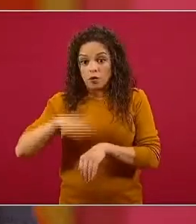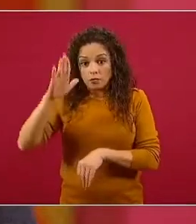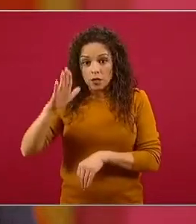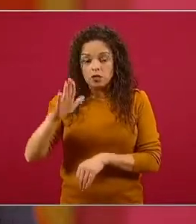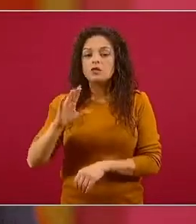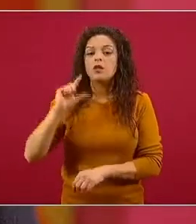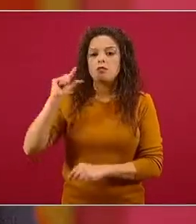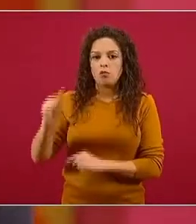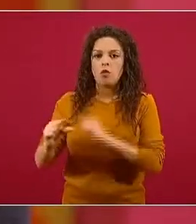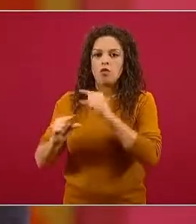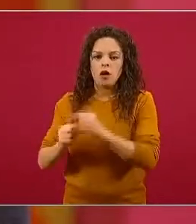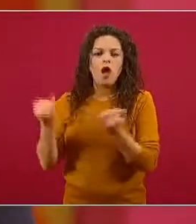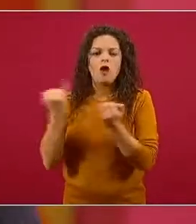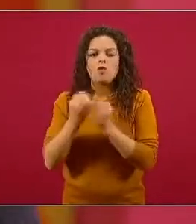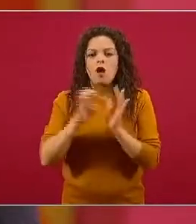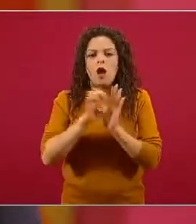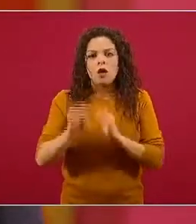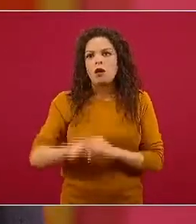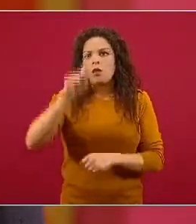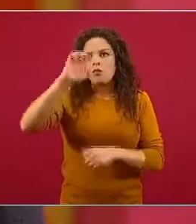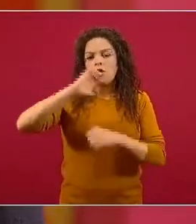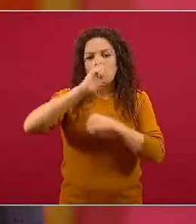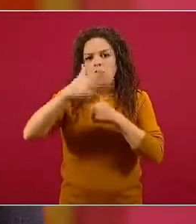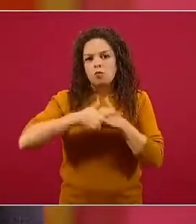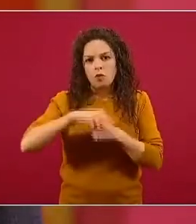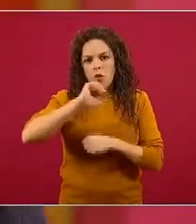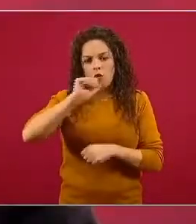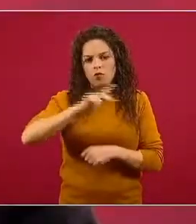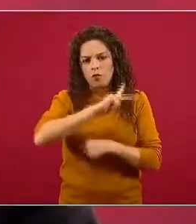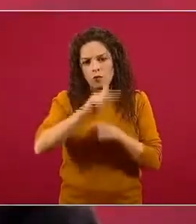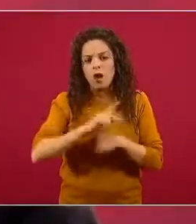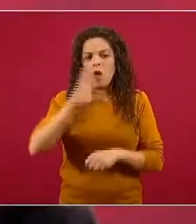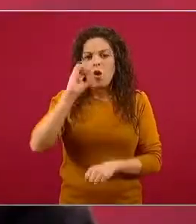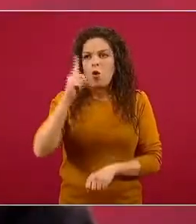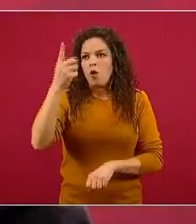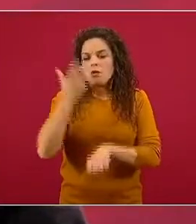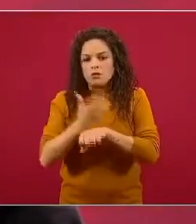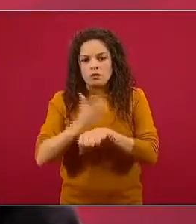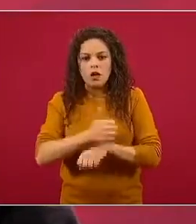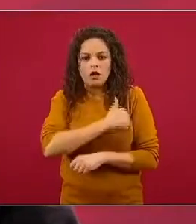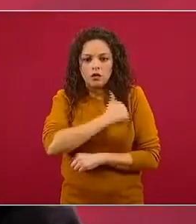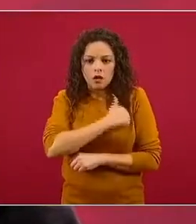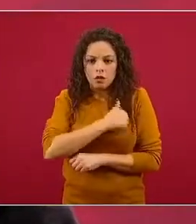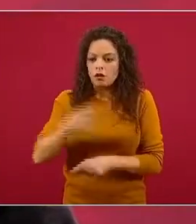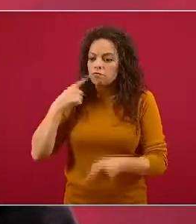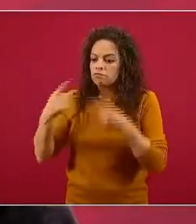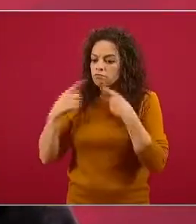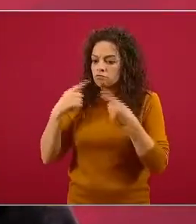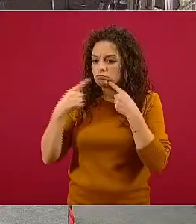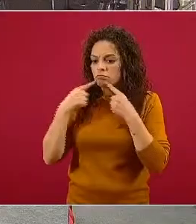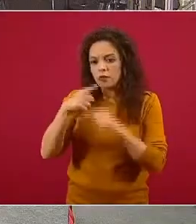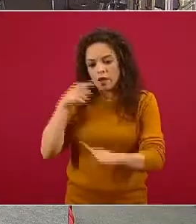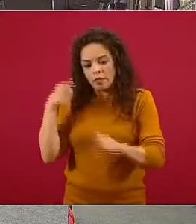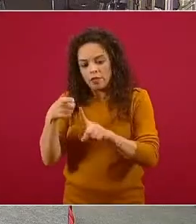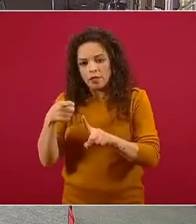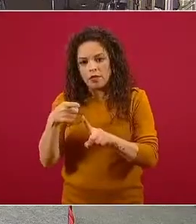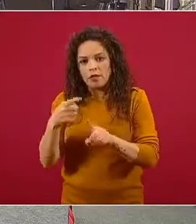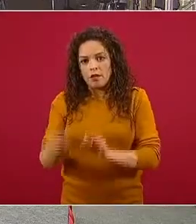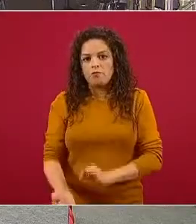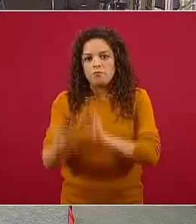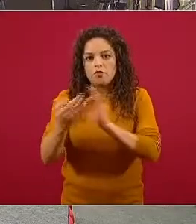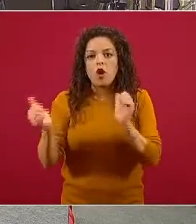otros países, los países europeos, Estados Unidos o Canadá, a través de estas negociaciones directas con los laboratorios.